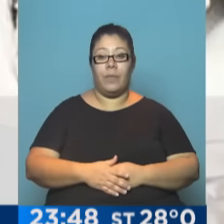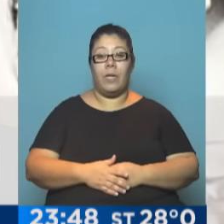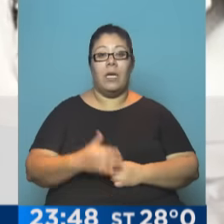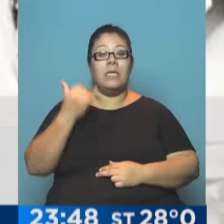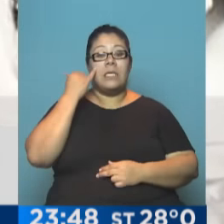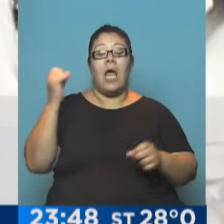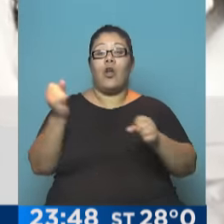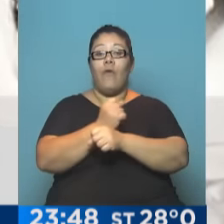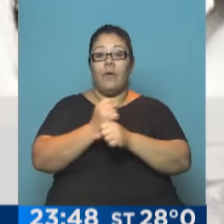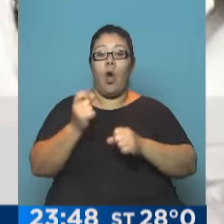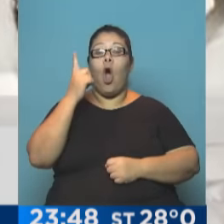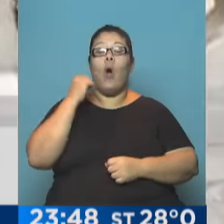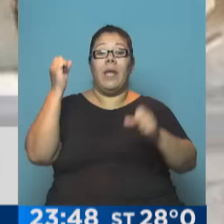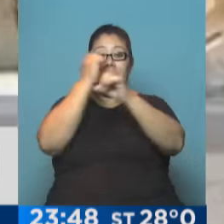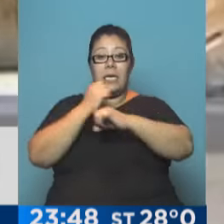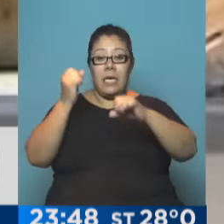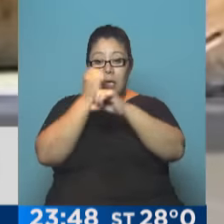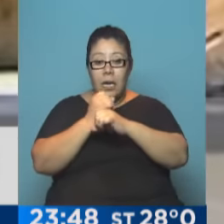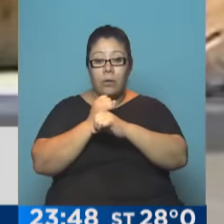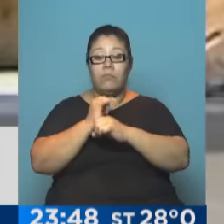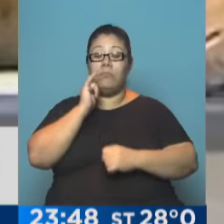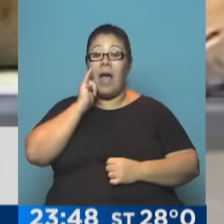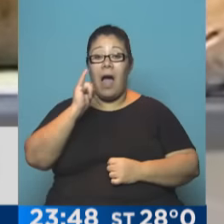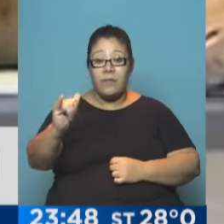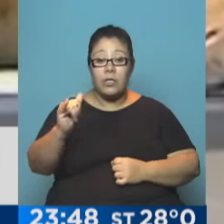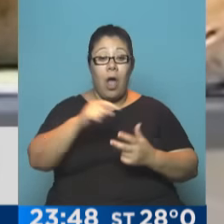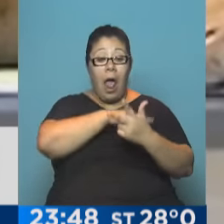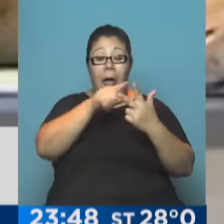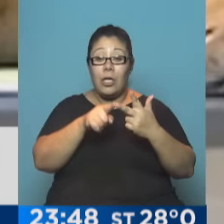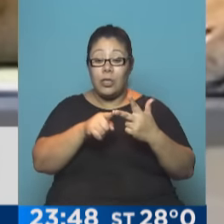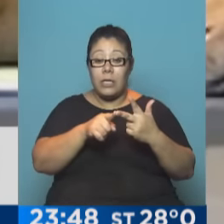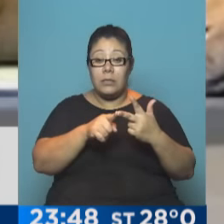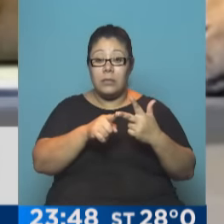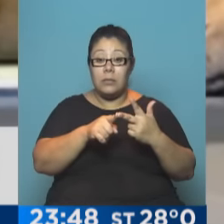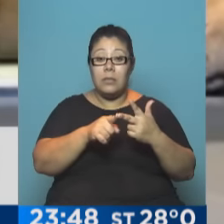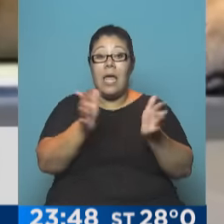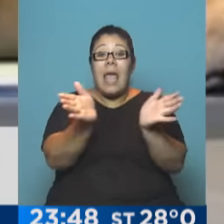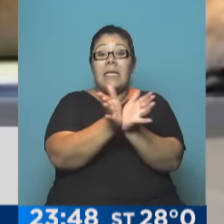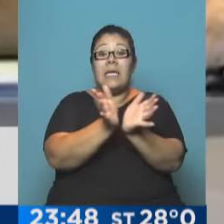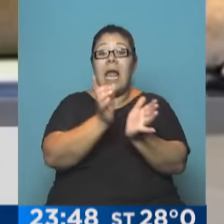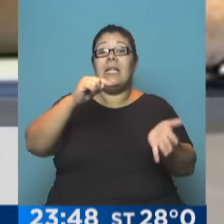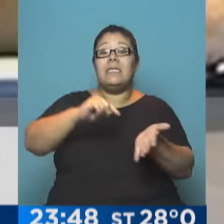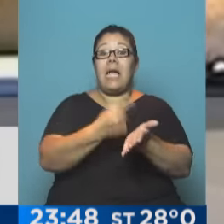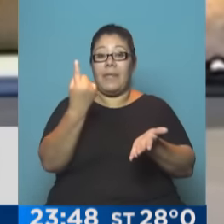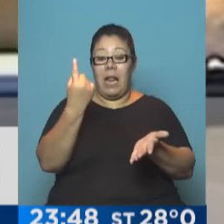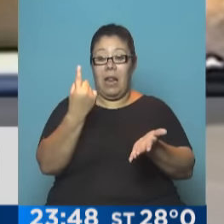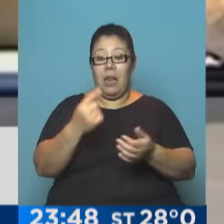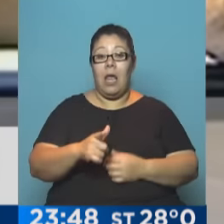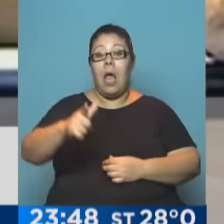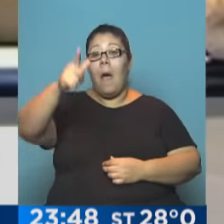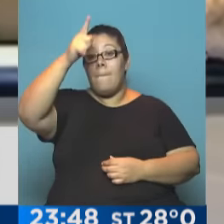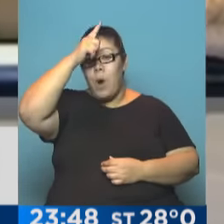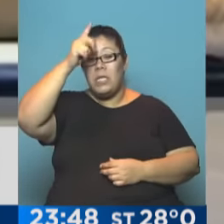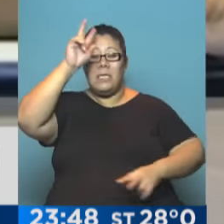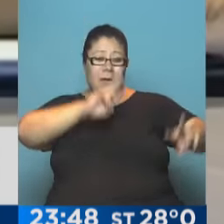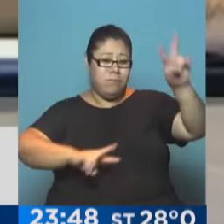un ingeniero denunció haber visto a los hermanos Martín y Cristian Lanata y Víctor Esquilachi en una esquina céntrica. La policía intensificó